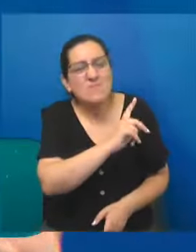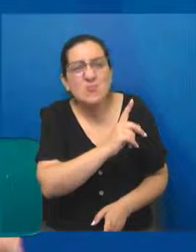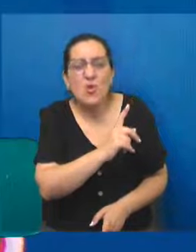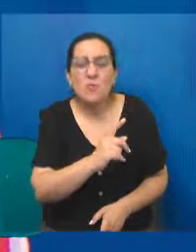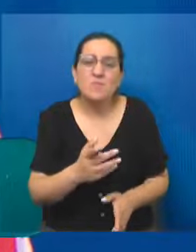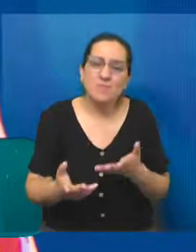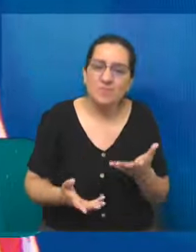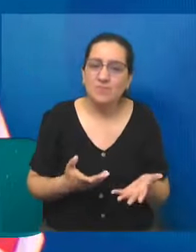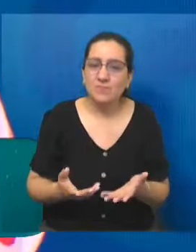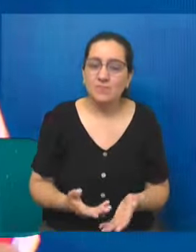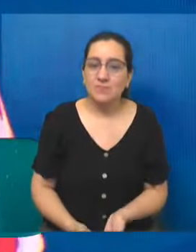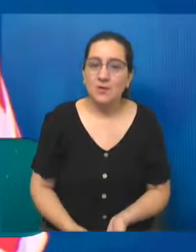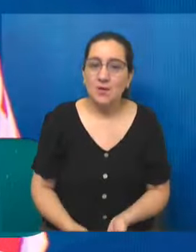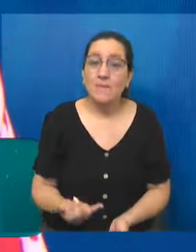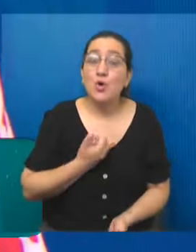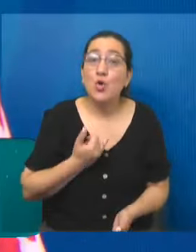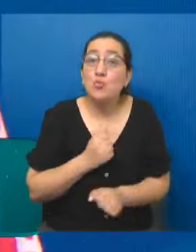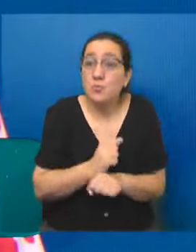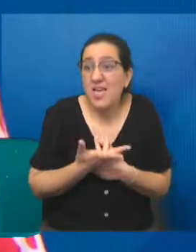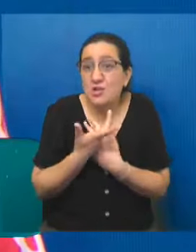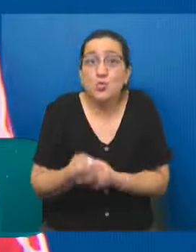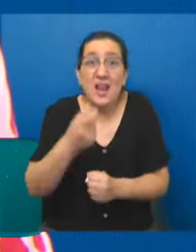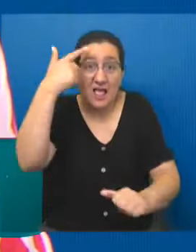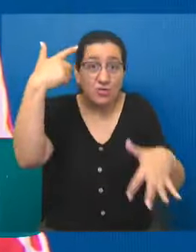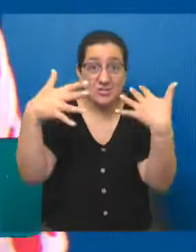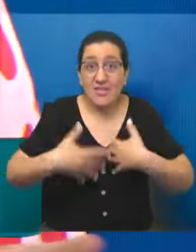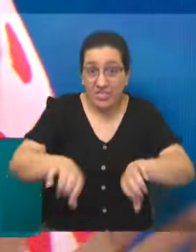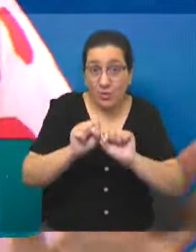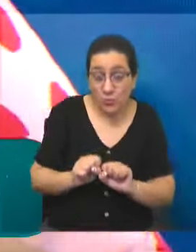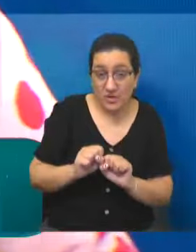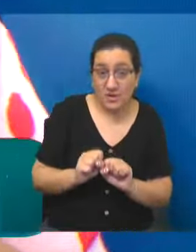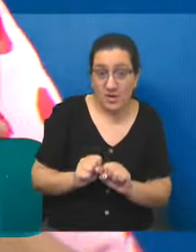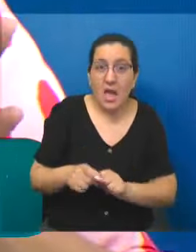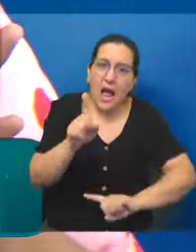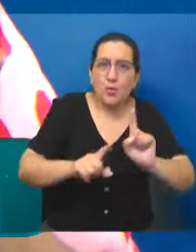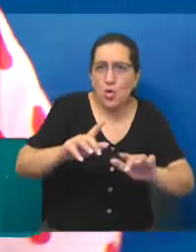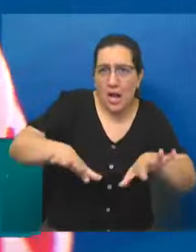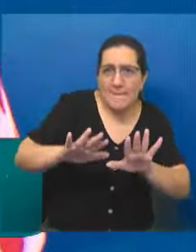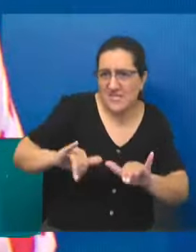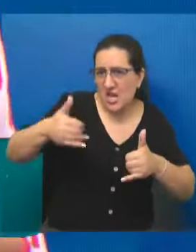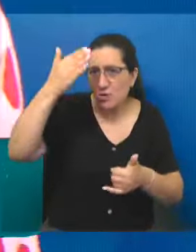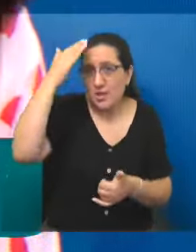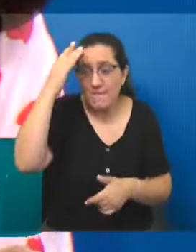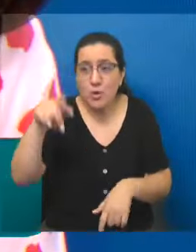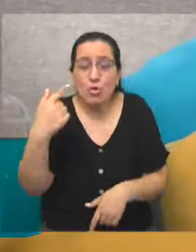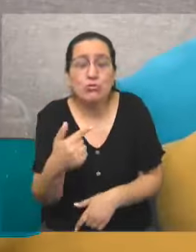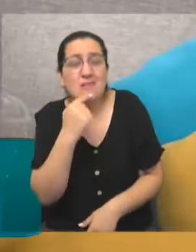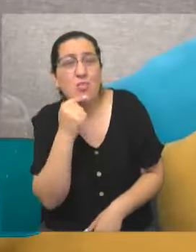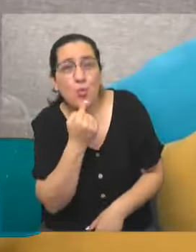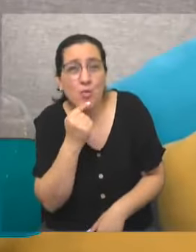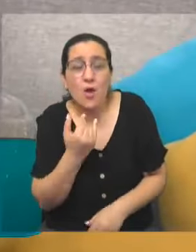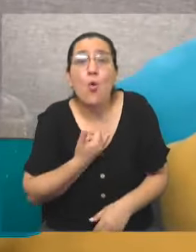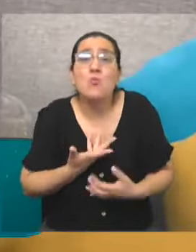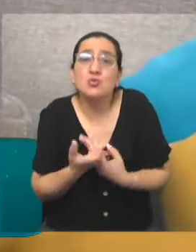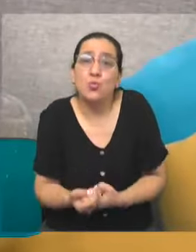más laxos. ¿Cómo se puede ayudar a un adolescente a descubrir su vocación? Porque algunos capaz que ya lo saben, pero a los que no. Bueno, eso